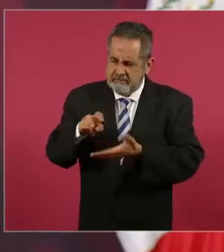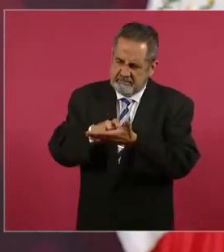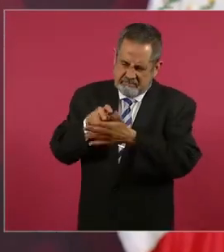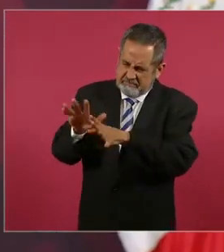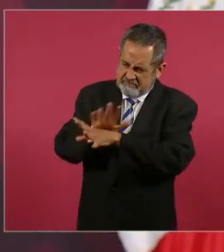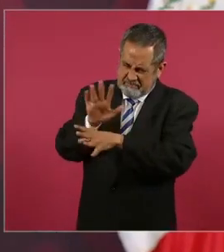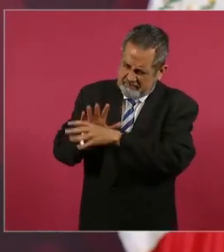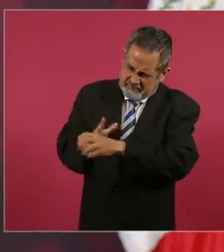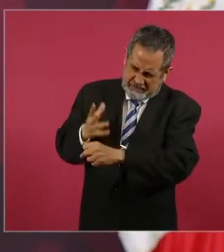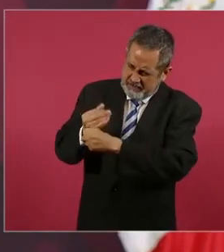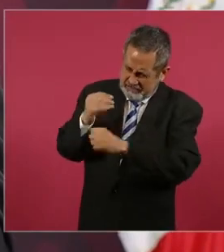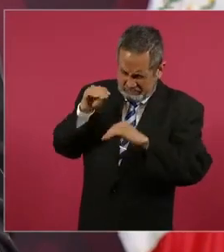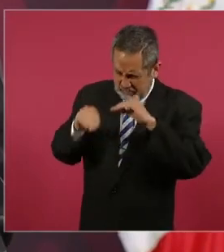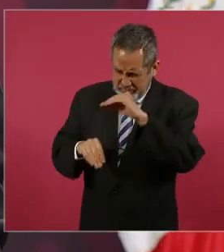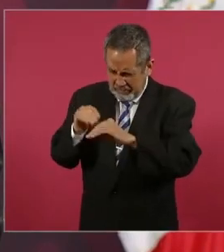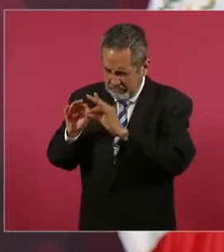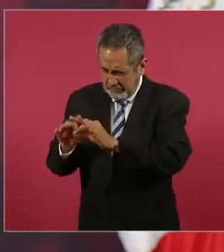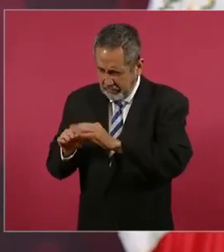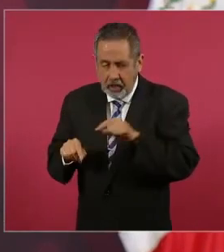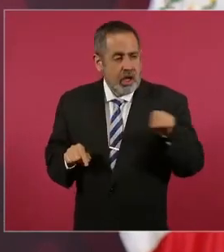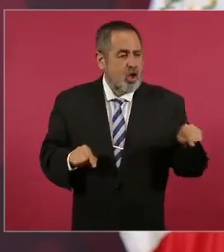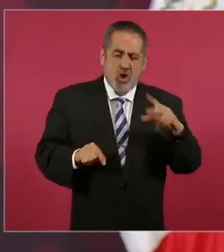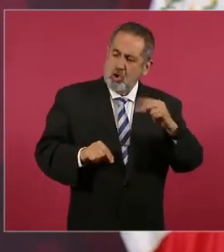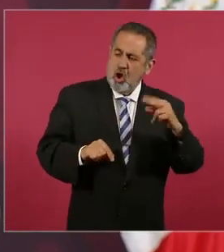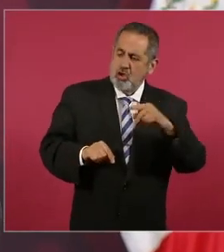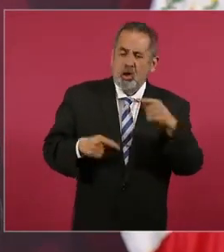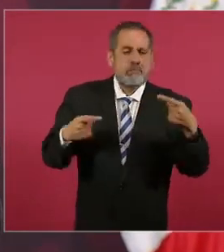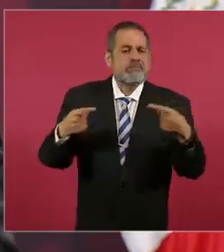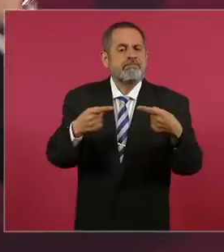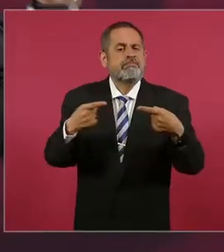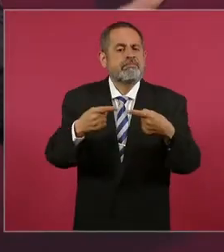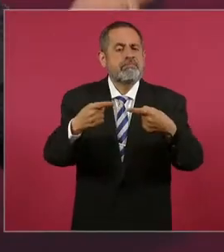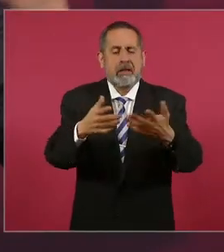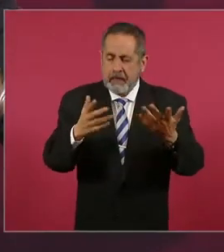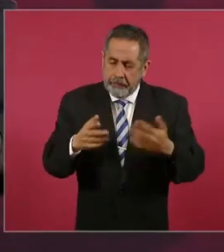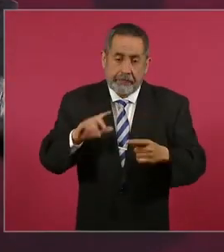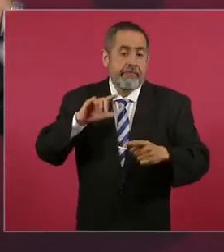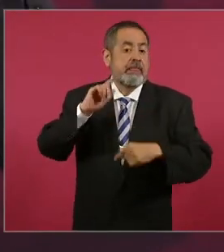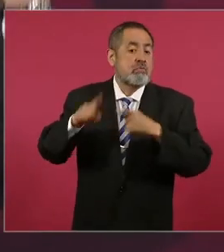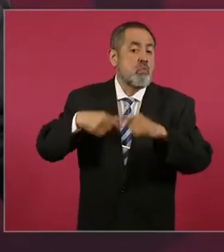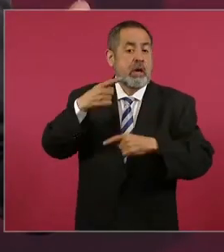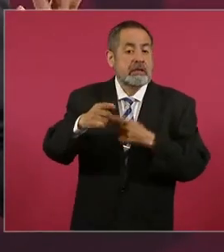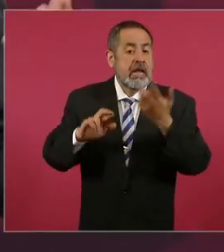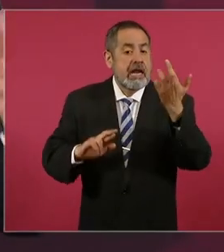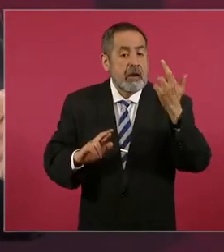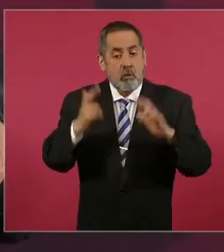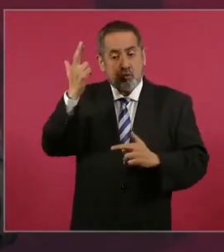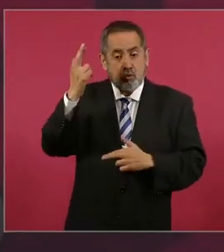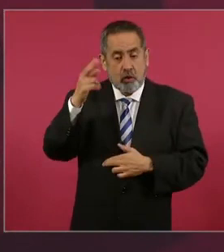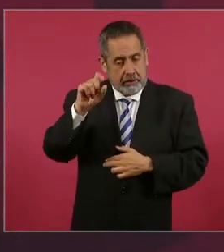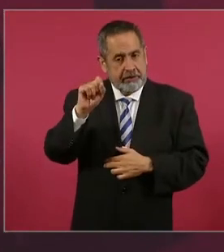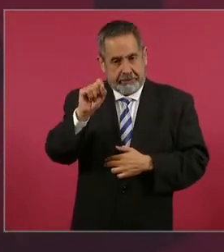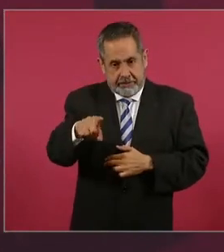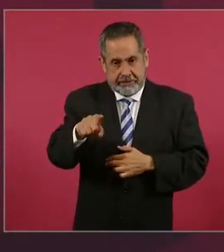reformistas y conservadores. ¿Qué hubo en la revolución?